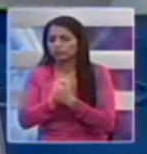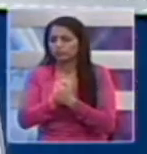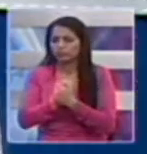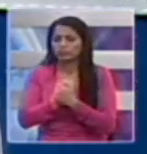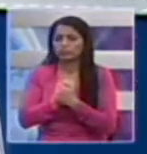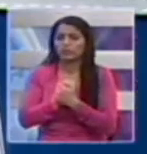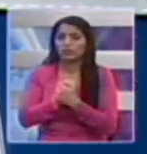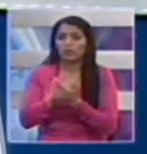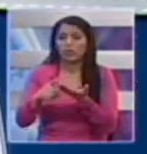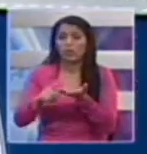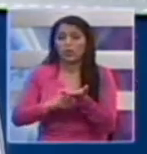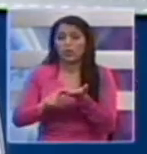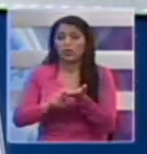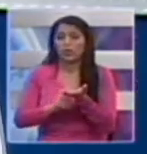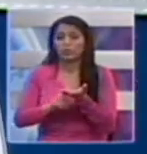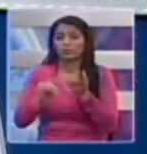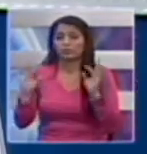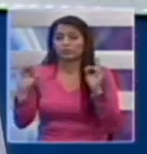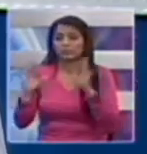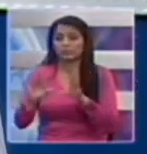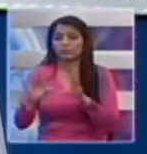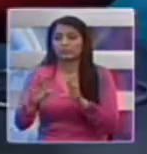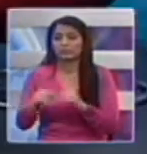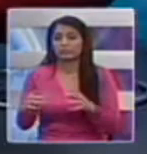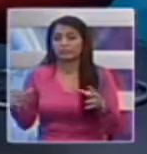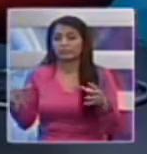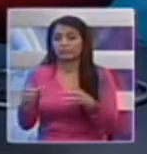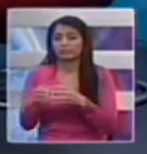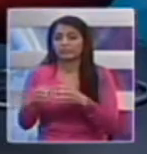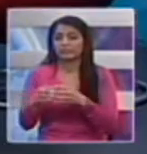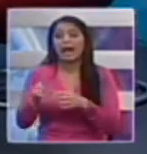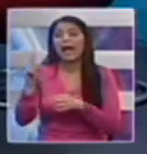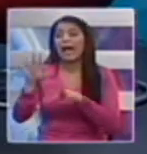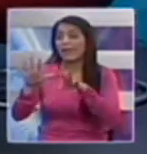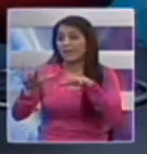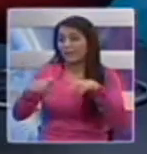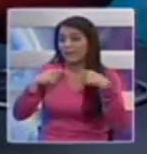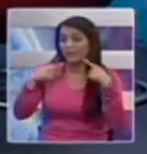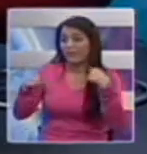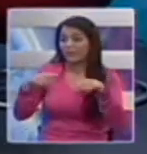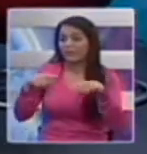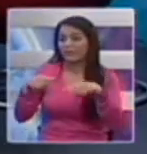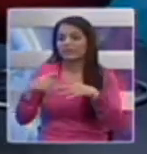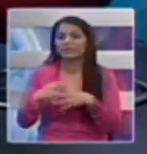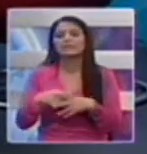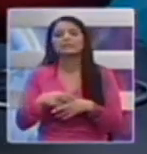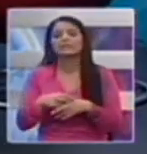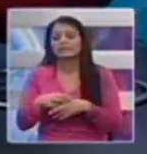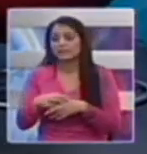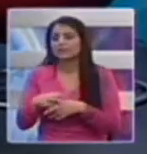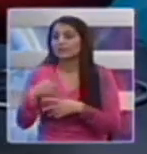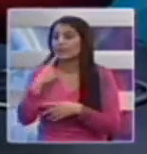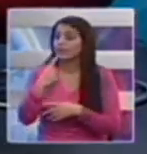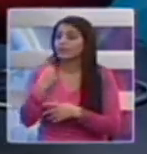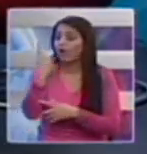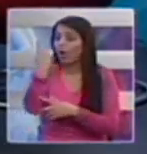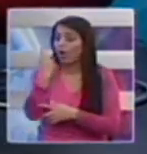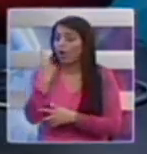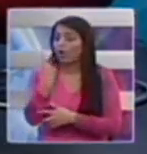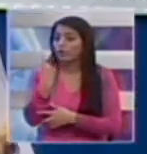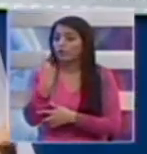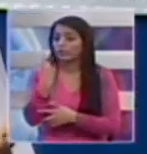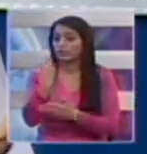un gran evento en la Cámara de Comercio el foro de Guayaquil, un foro. De hecho, es el Consenso Ecuador, hay 11 propuestas, ¿no? Se